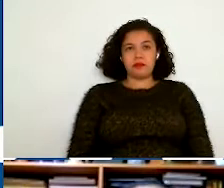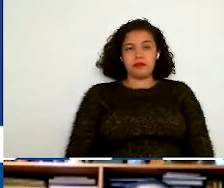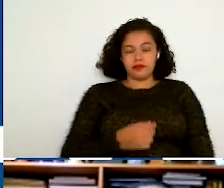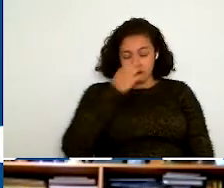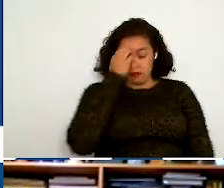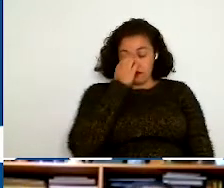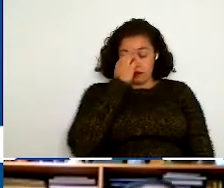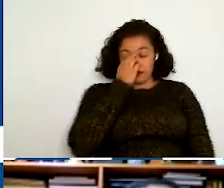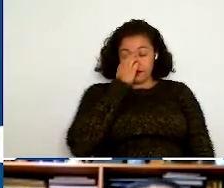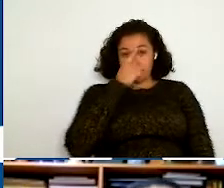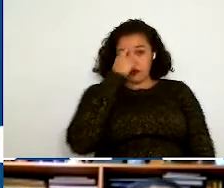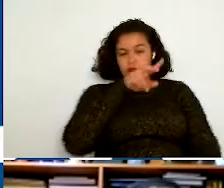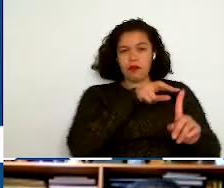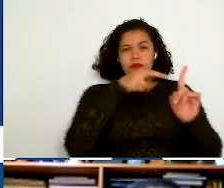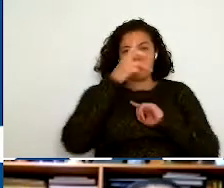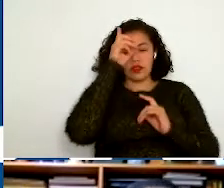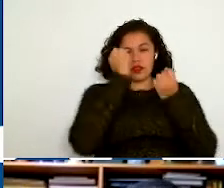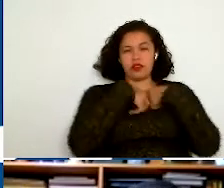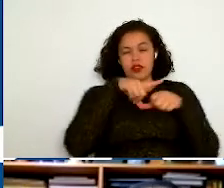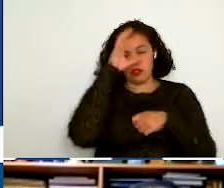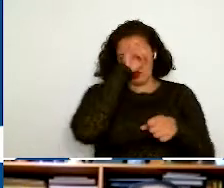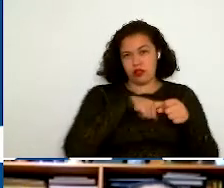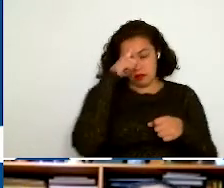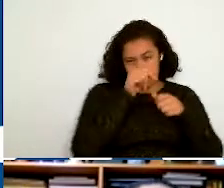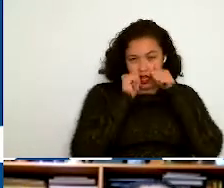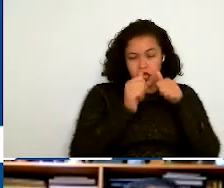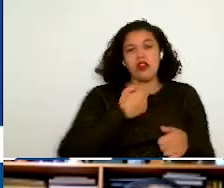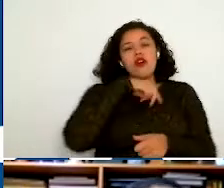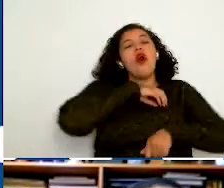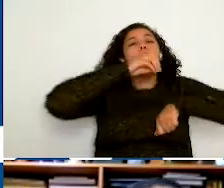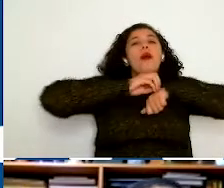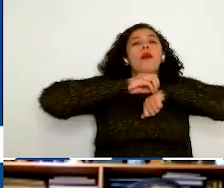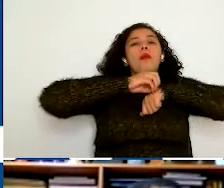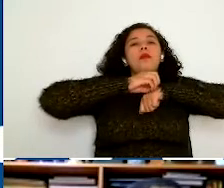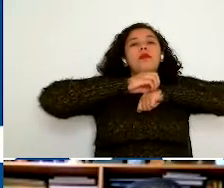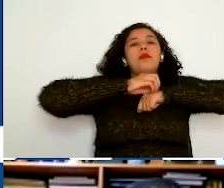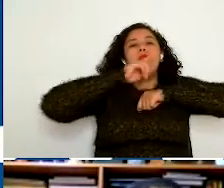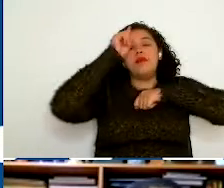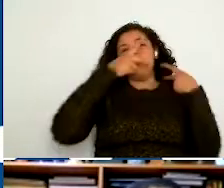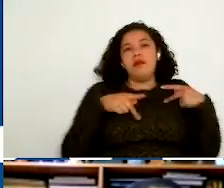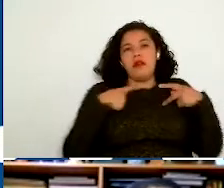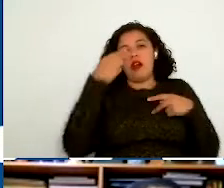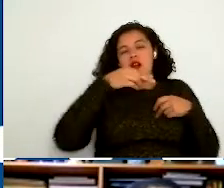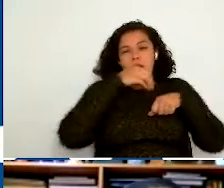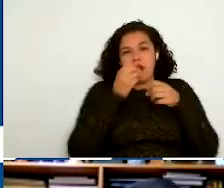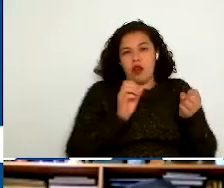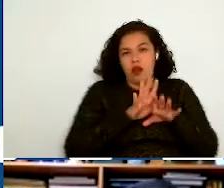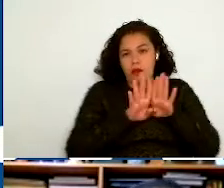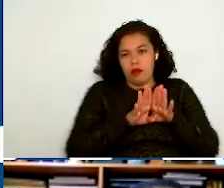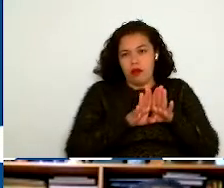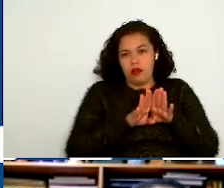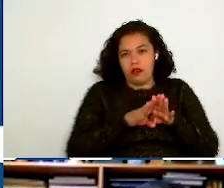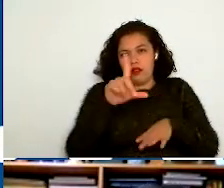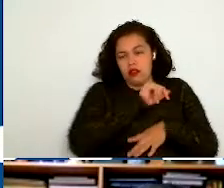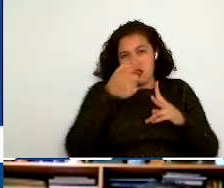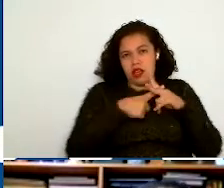que veamos sobre el modelo de sociocultural de atención, vamos a ir cómo denominamos a esas personas, ¿no? Y ahí